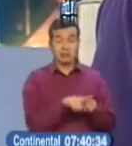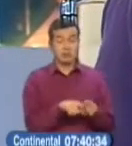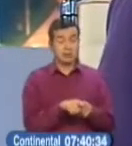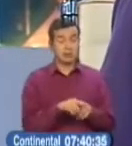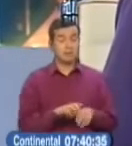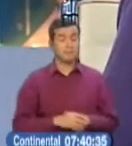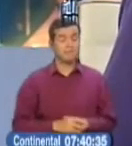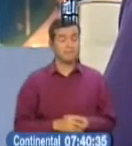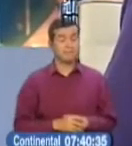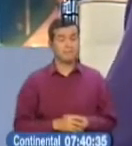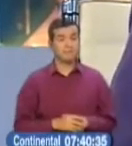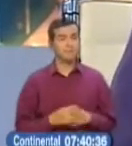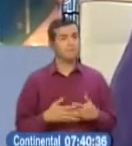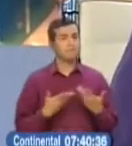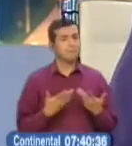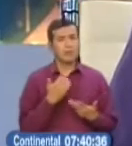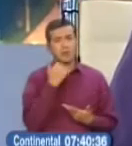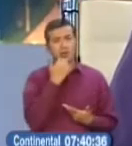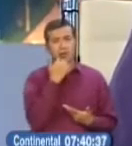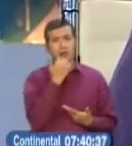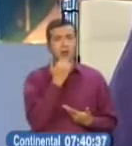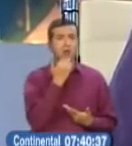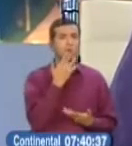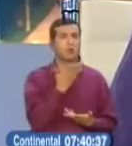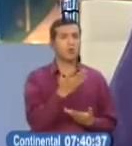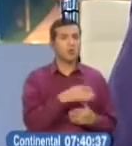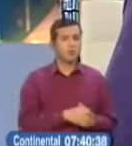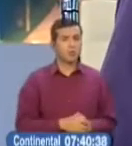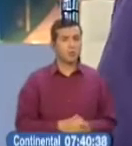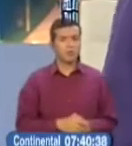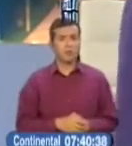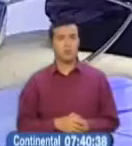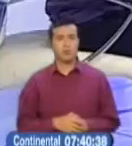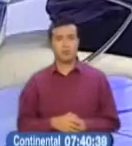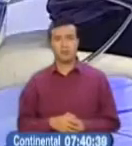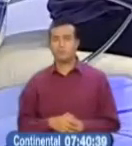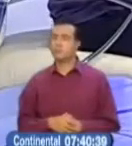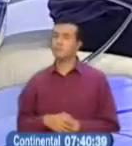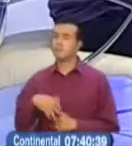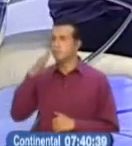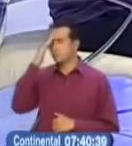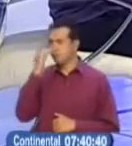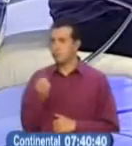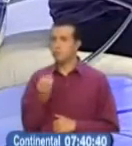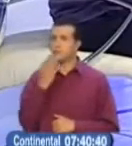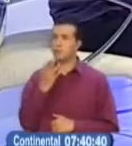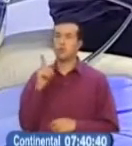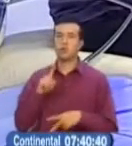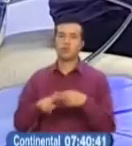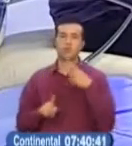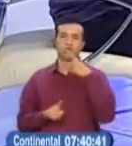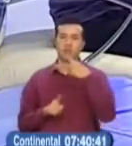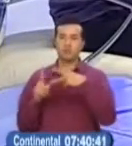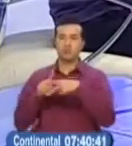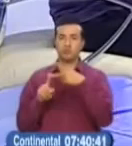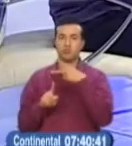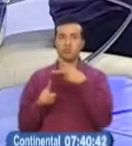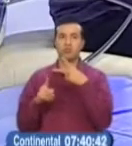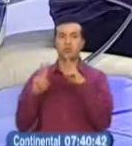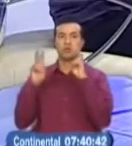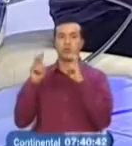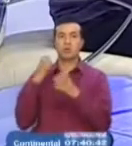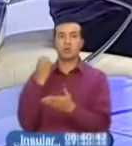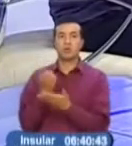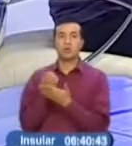complicado en ese sentido. ¿Hay salida a esta coyuntura, Fander Falconi? Carlos, buenos días. Hay dos fenómenos que están afectando las